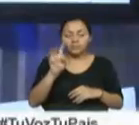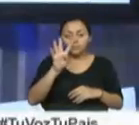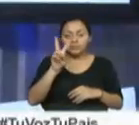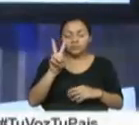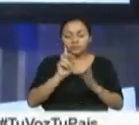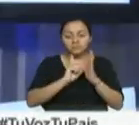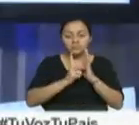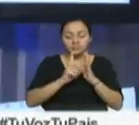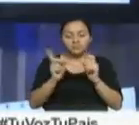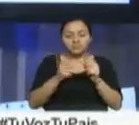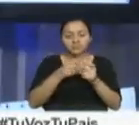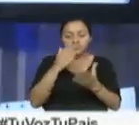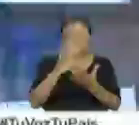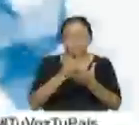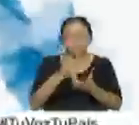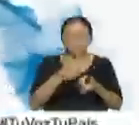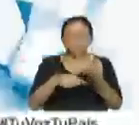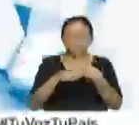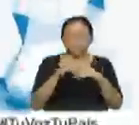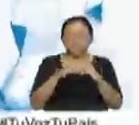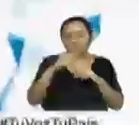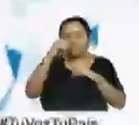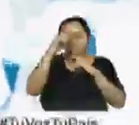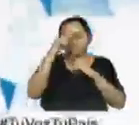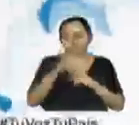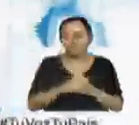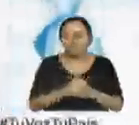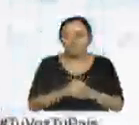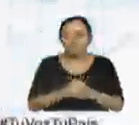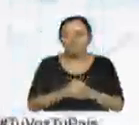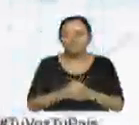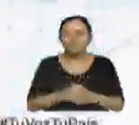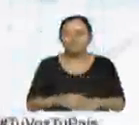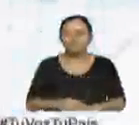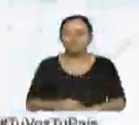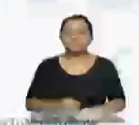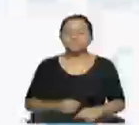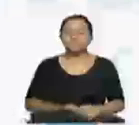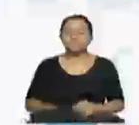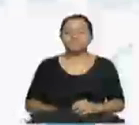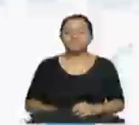3:42, hacemos nuestra primera pausa, pero al volver más información para ustedes.